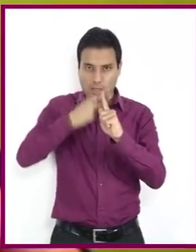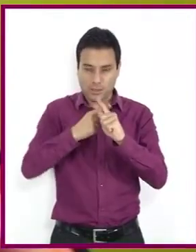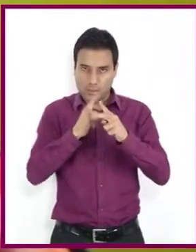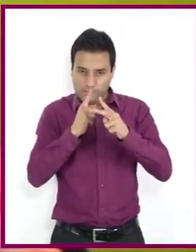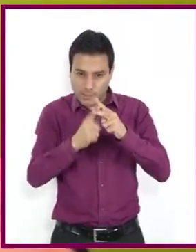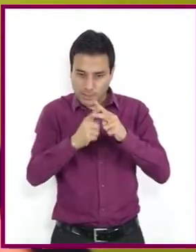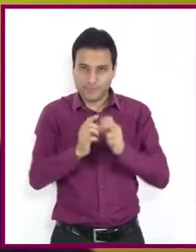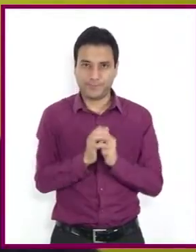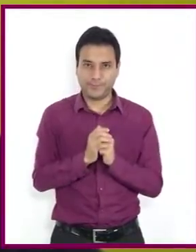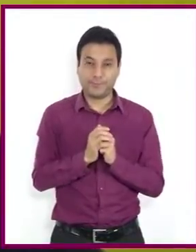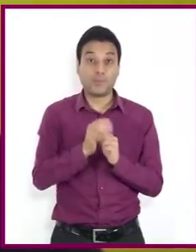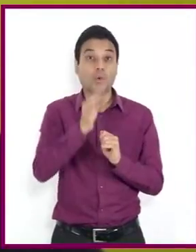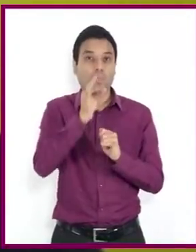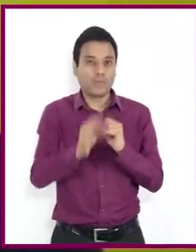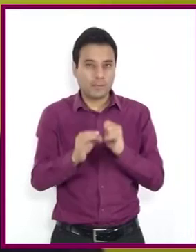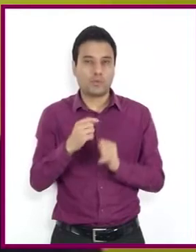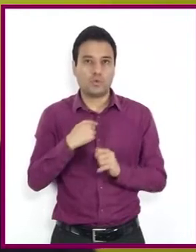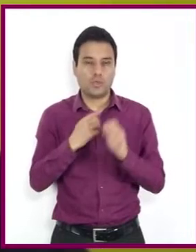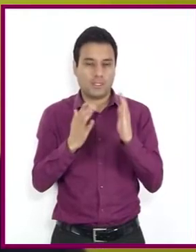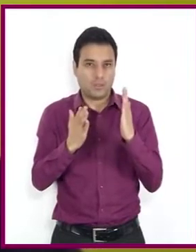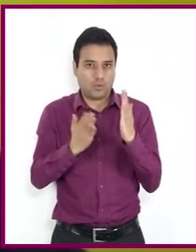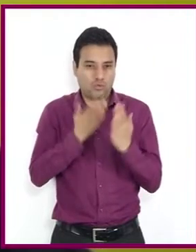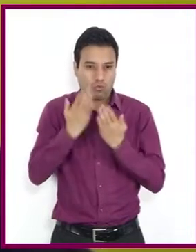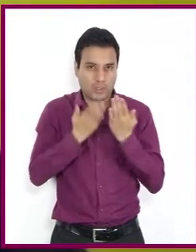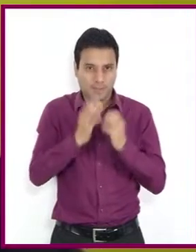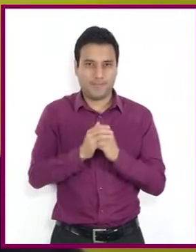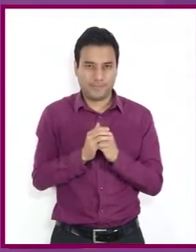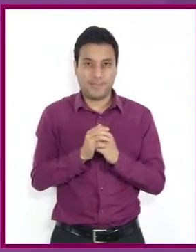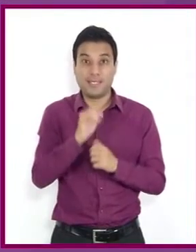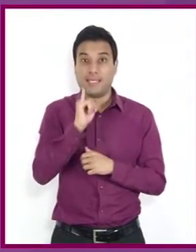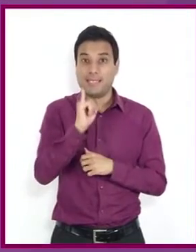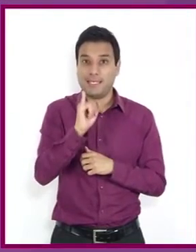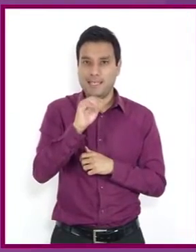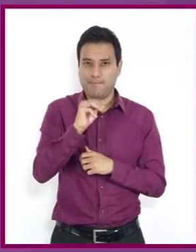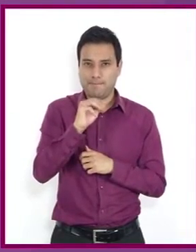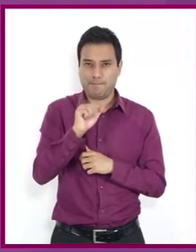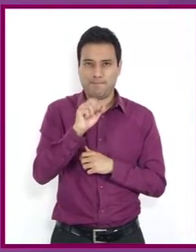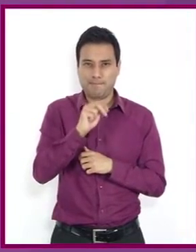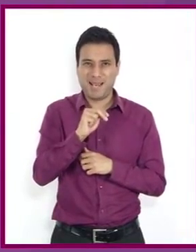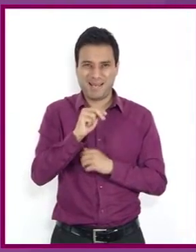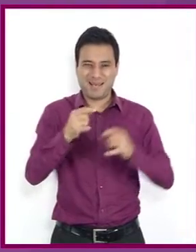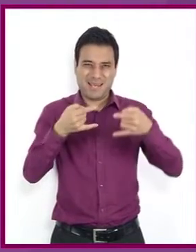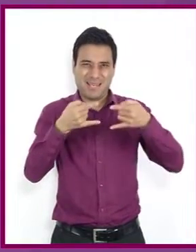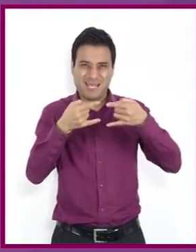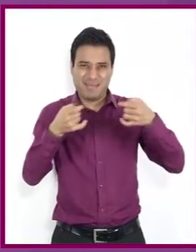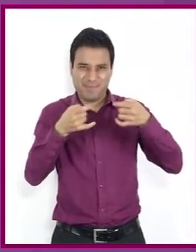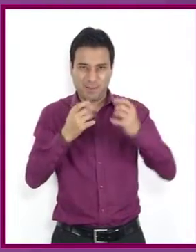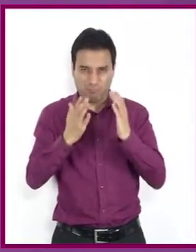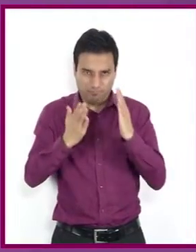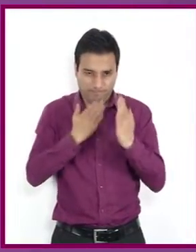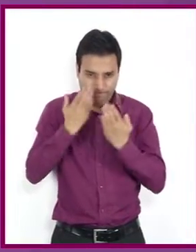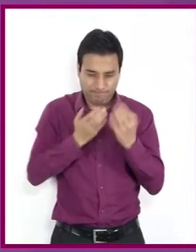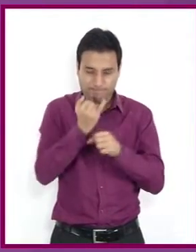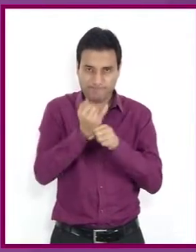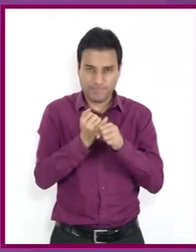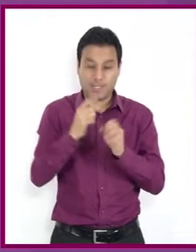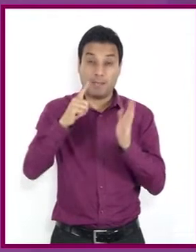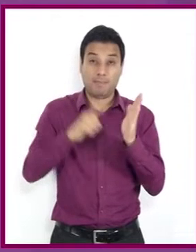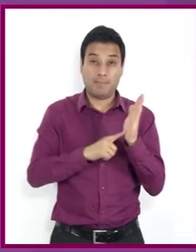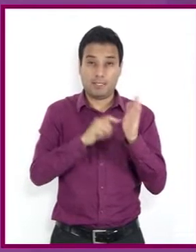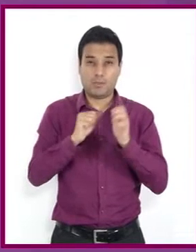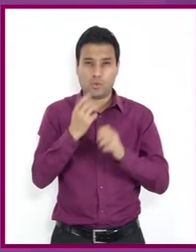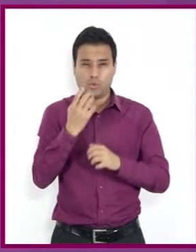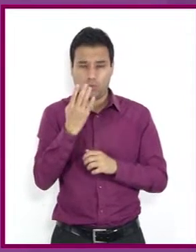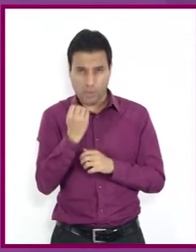último, estudié el comportamiento de los imanes. Cerca de 1609, comencé a observar el cielo